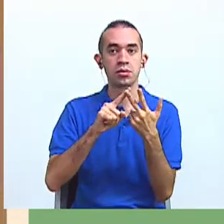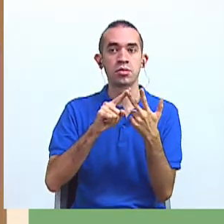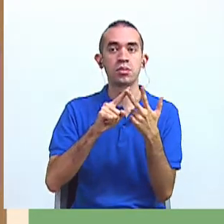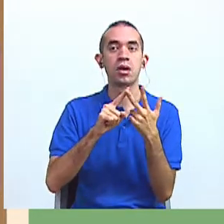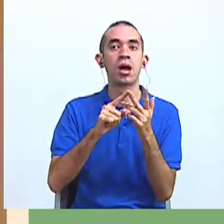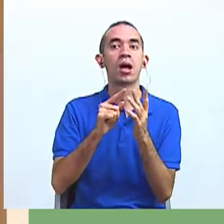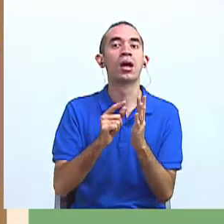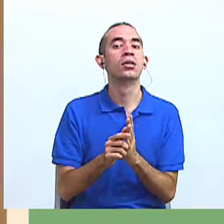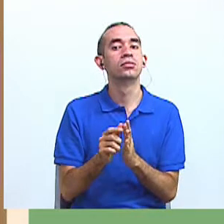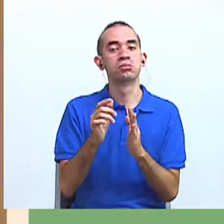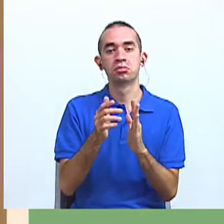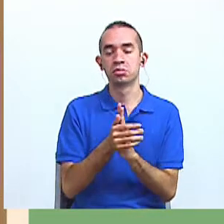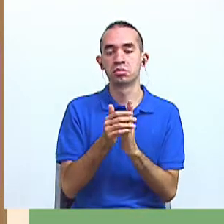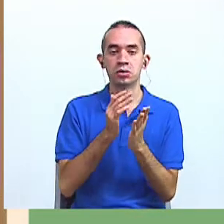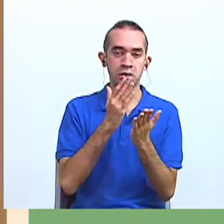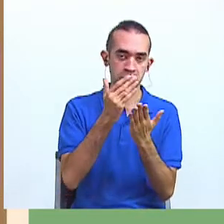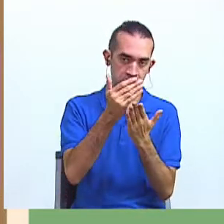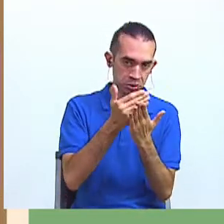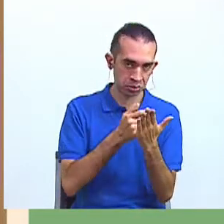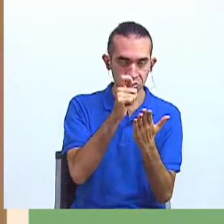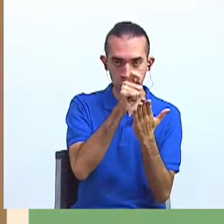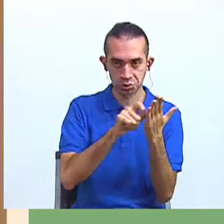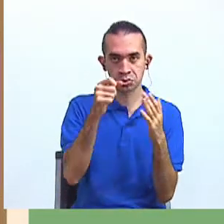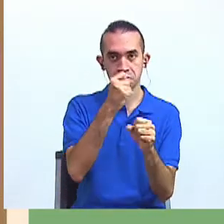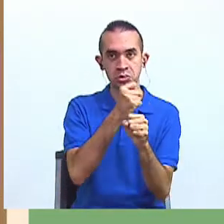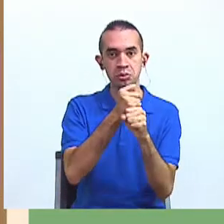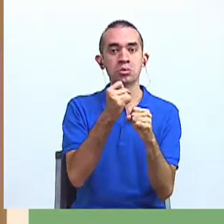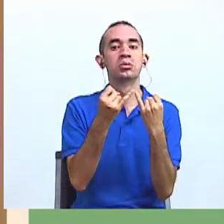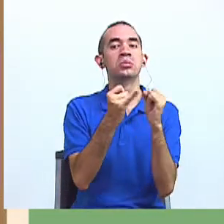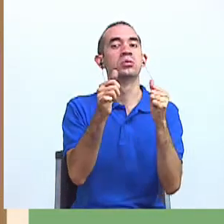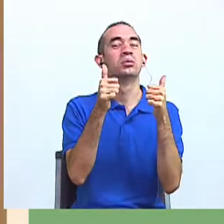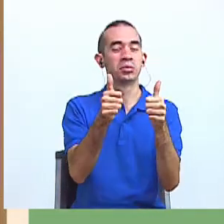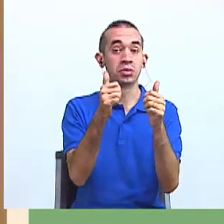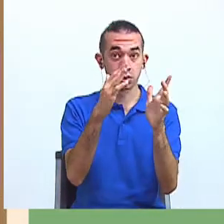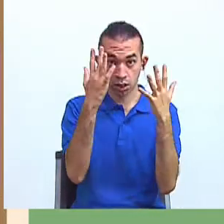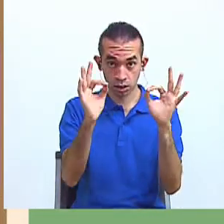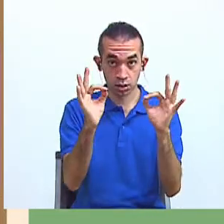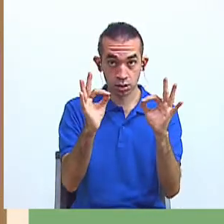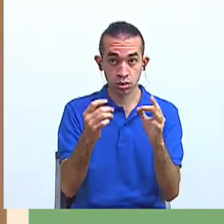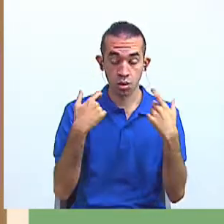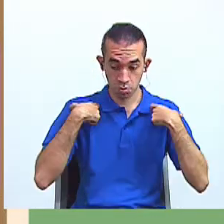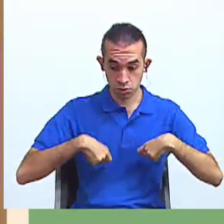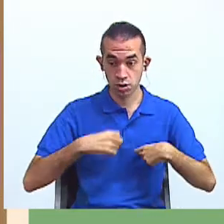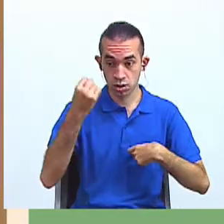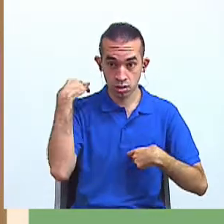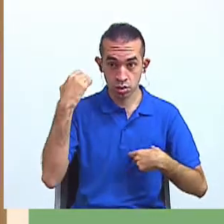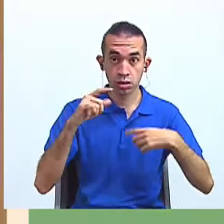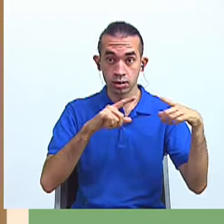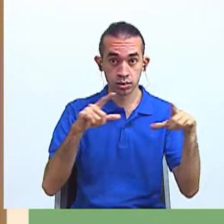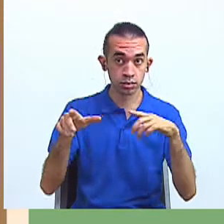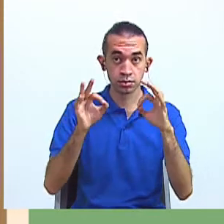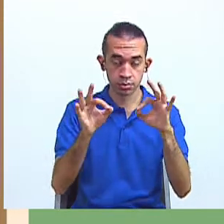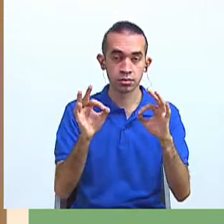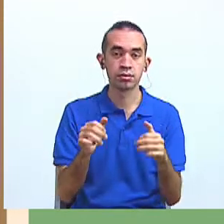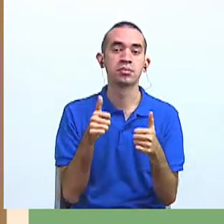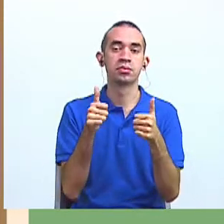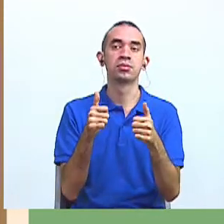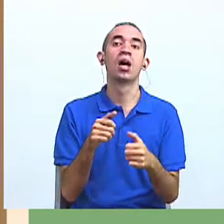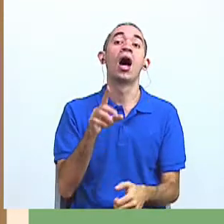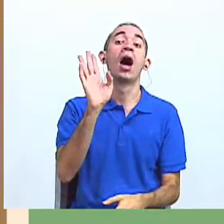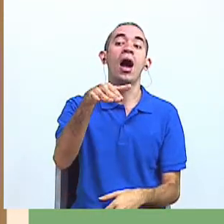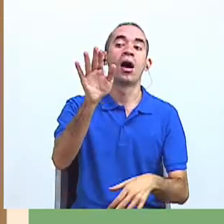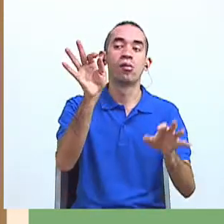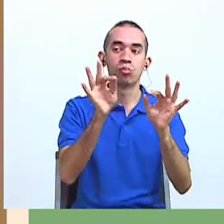de trabajo autónoma. Muy bien. ¿Todo está listo en la mochila? Perfecto. Ah, y esto es